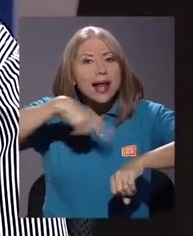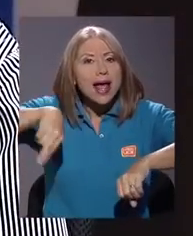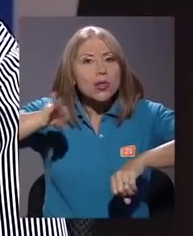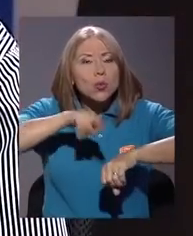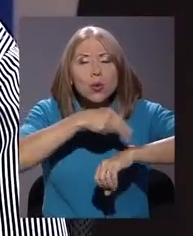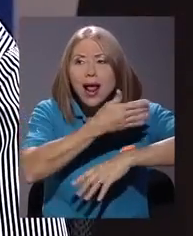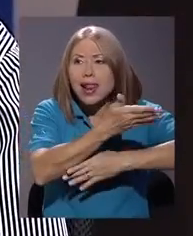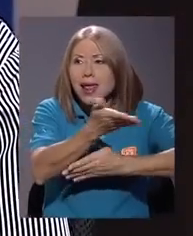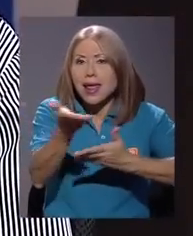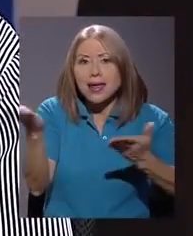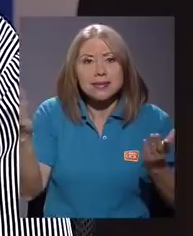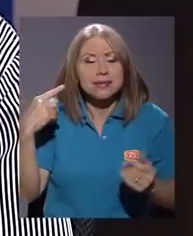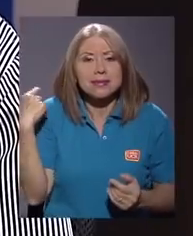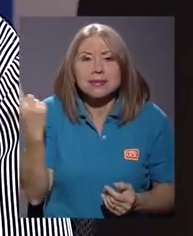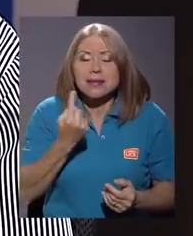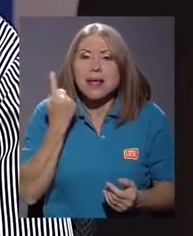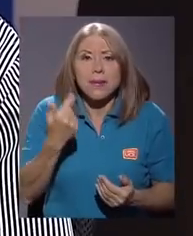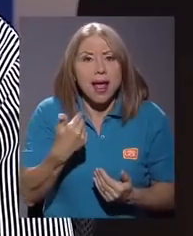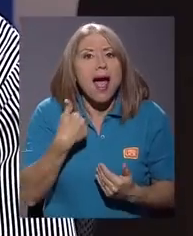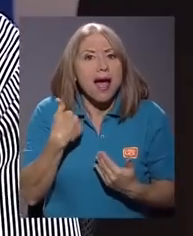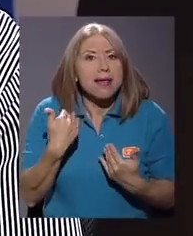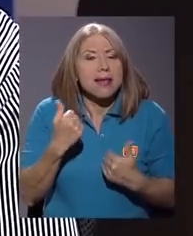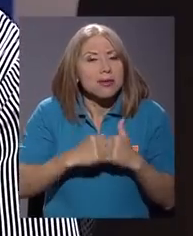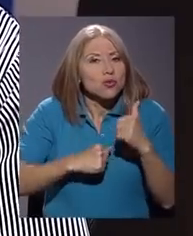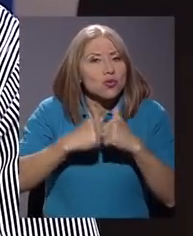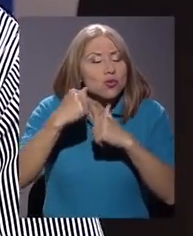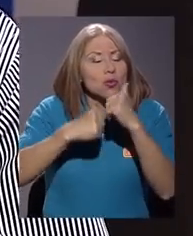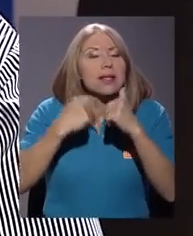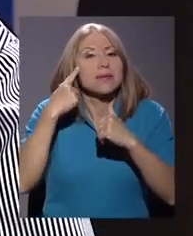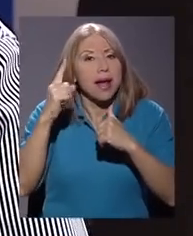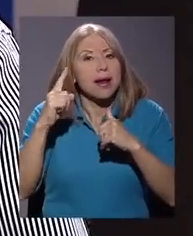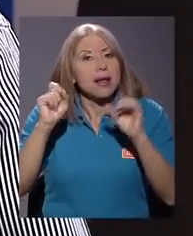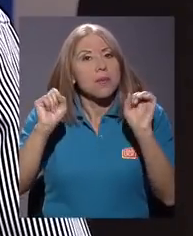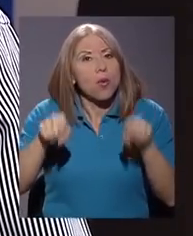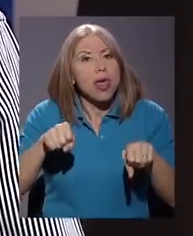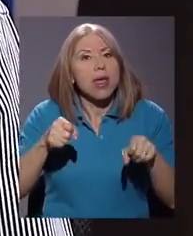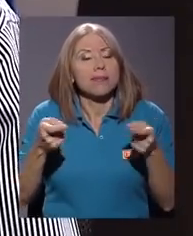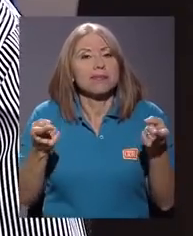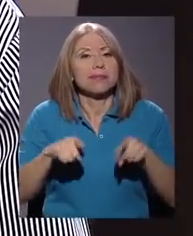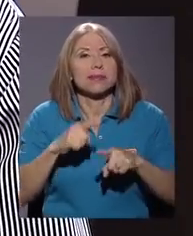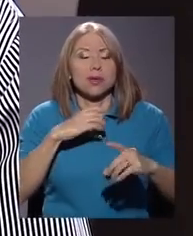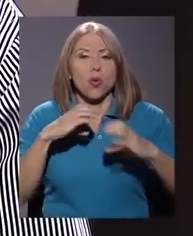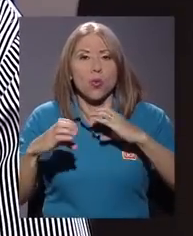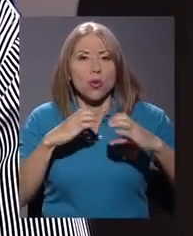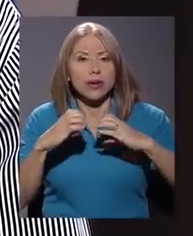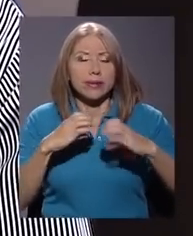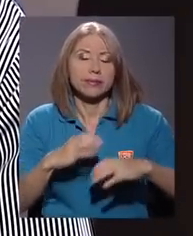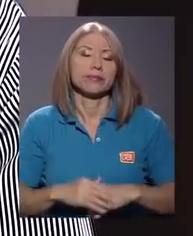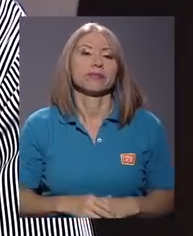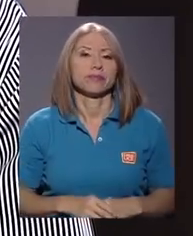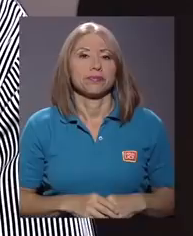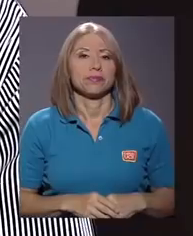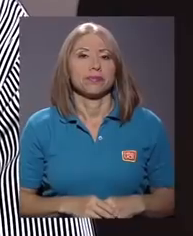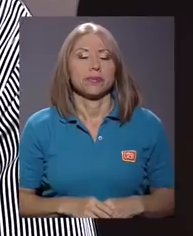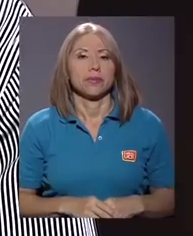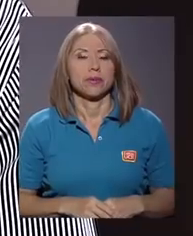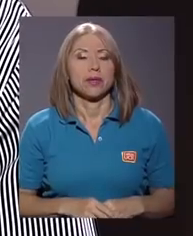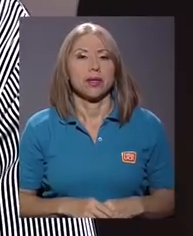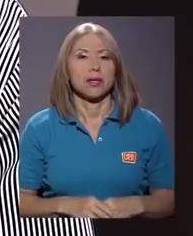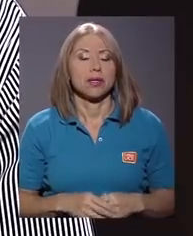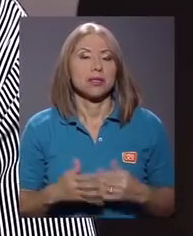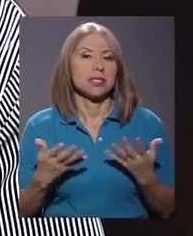estructuras eh para que se pueda convertir en en comunicación verdad e ya